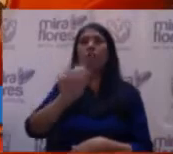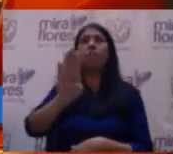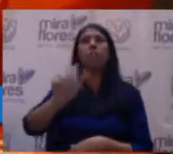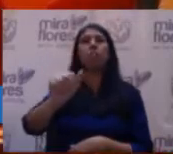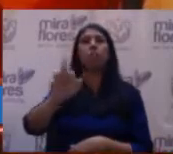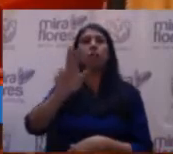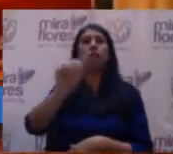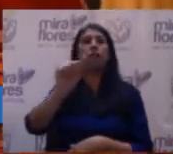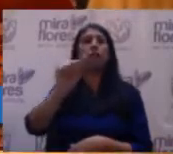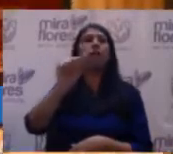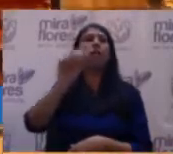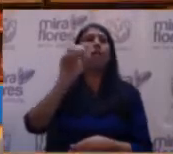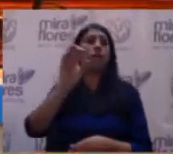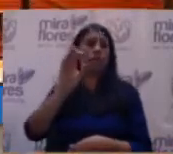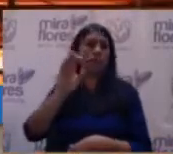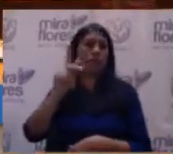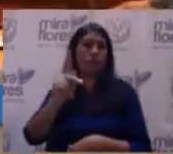caso.